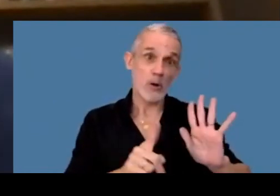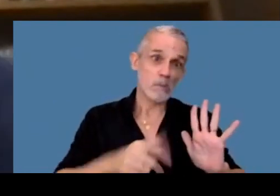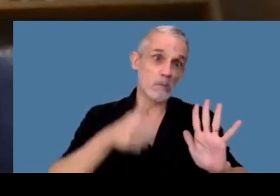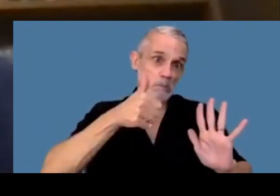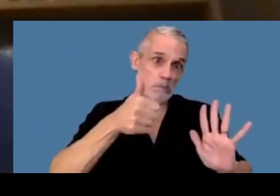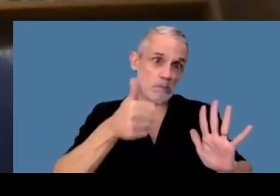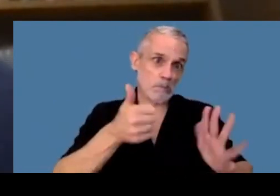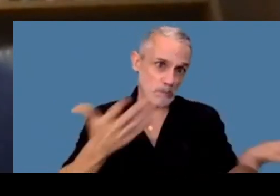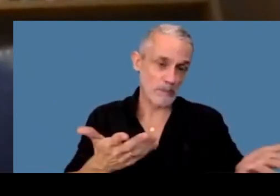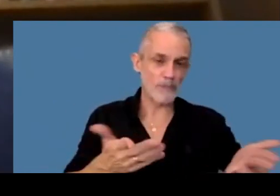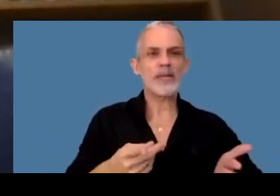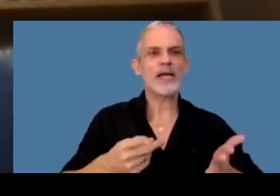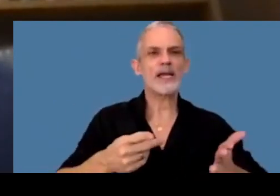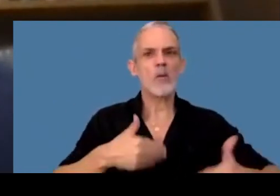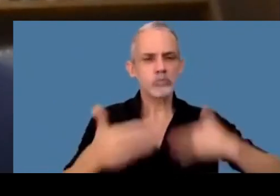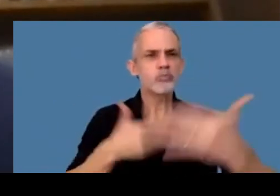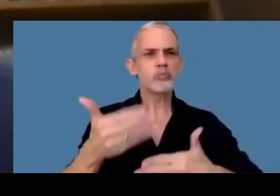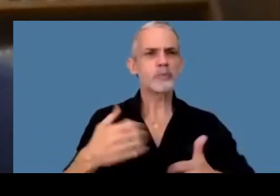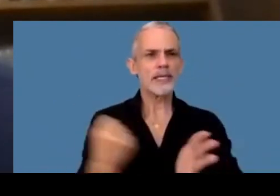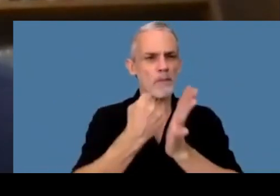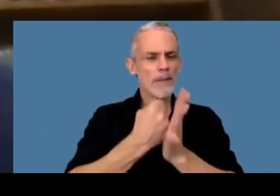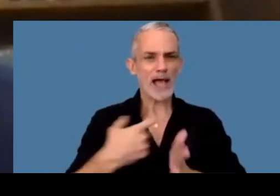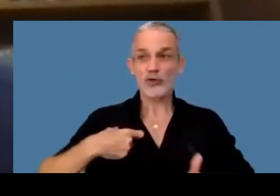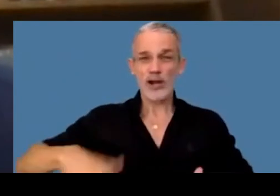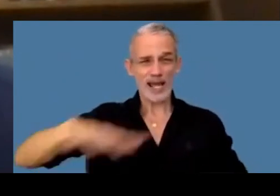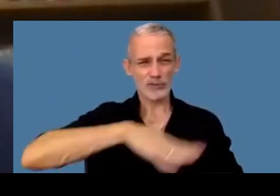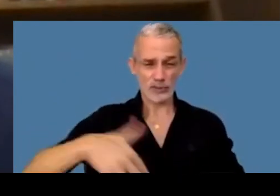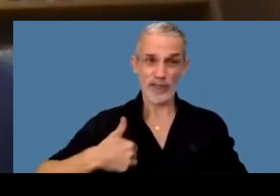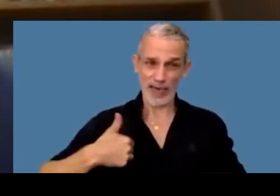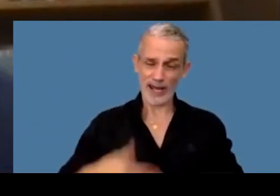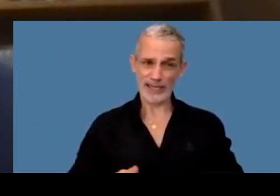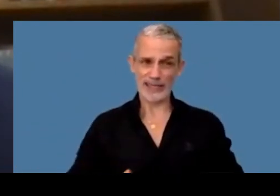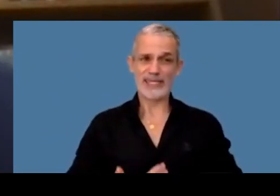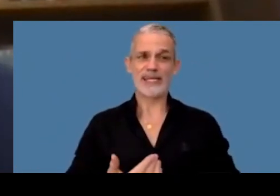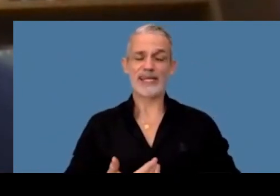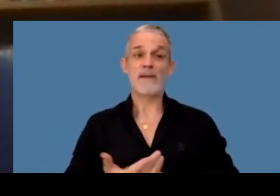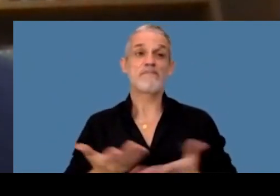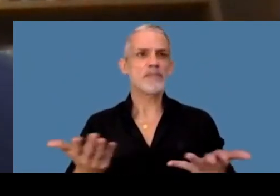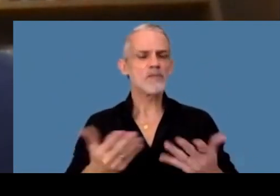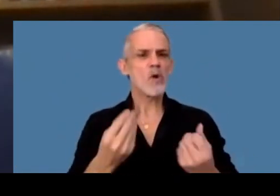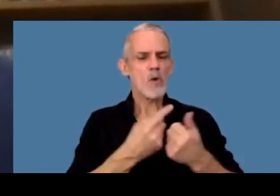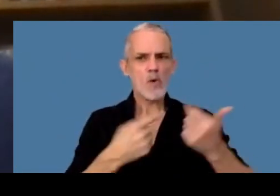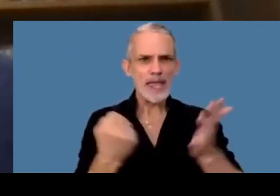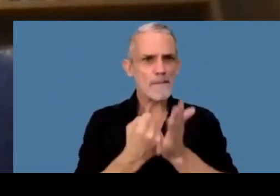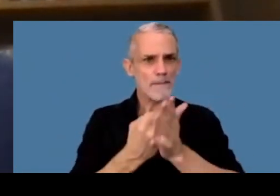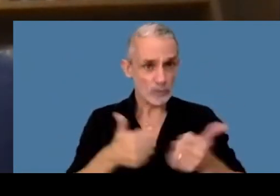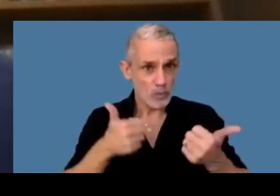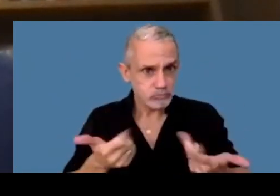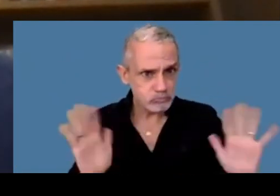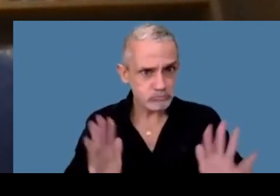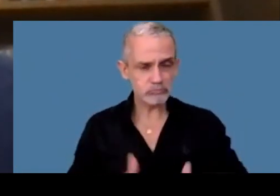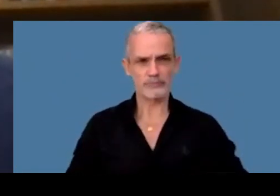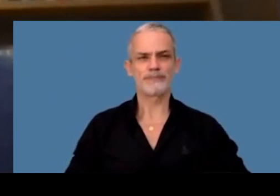y generó un impacto en la sociedad argentina y un montón de impactos favorables.